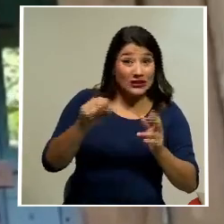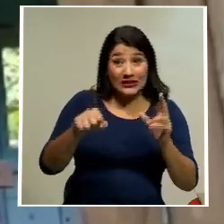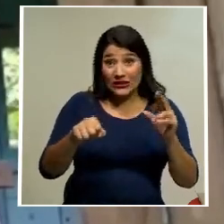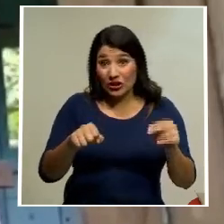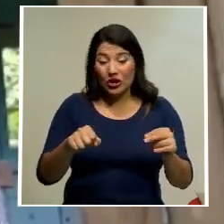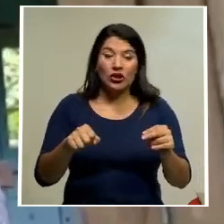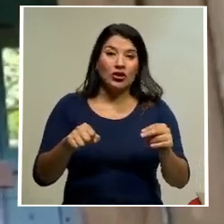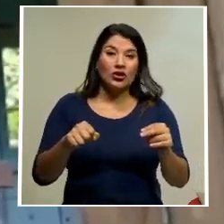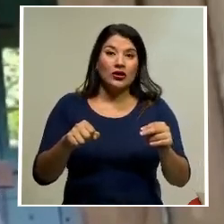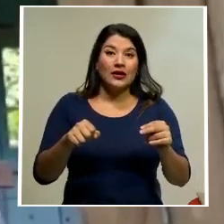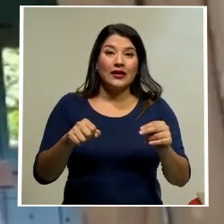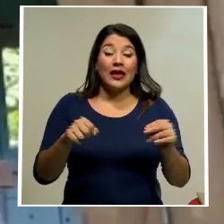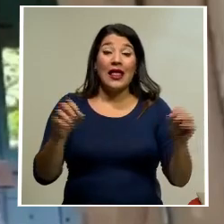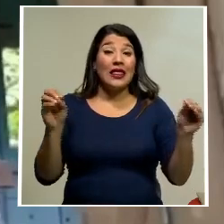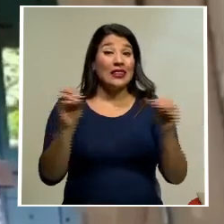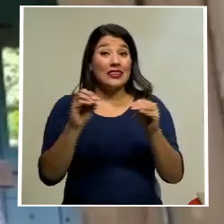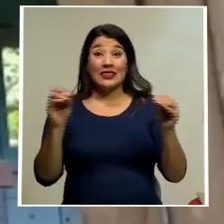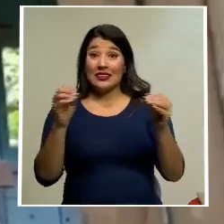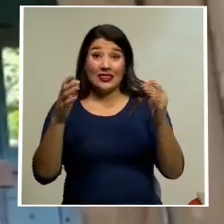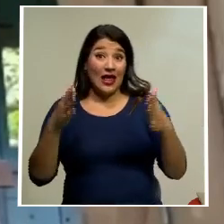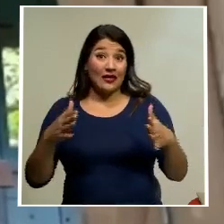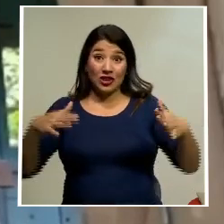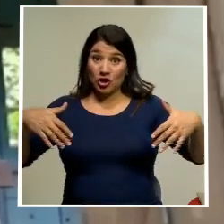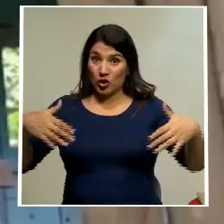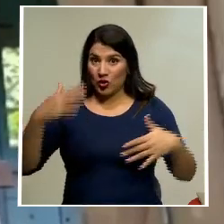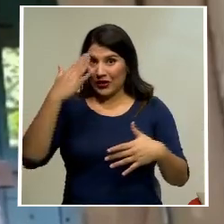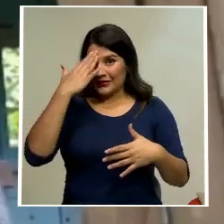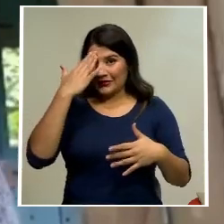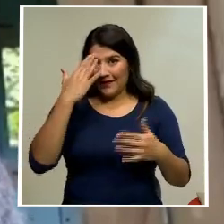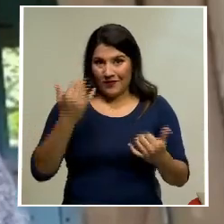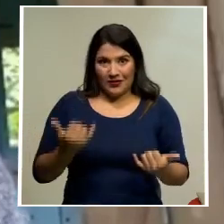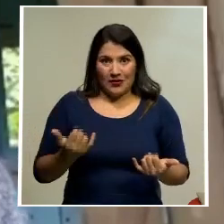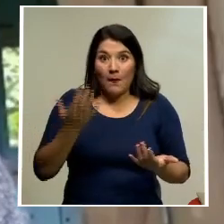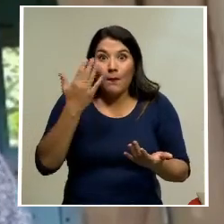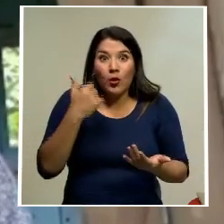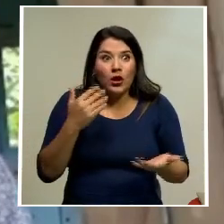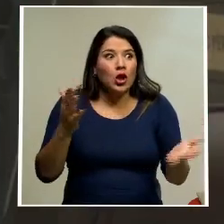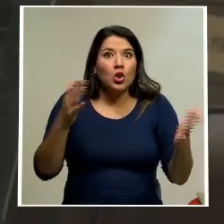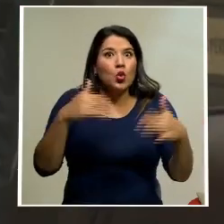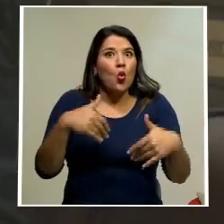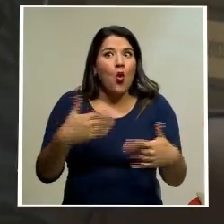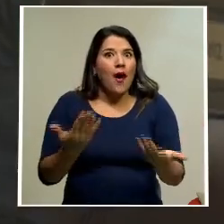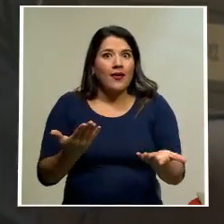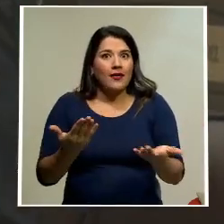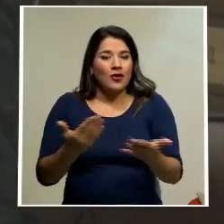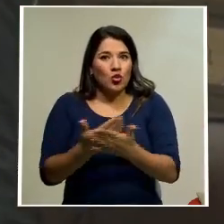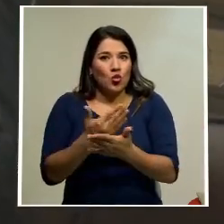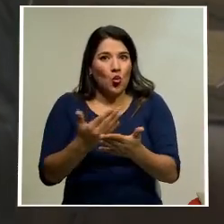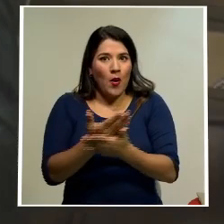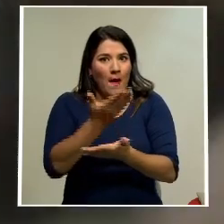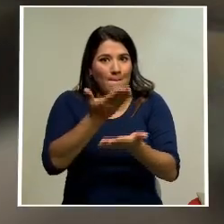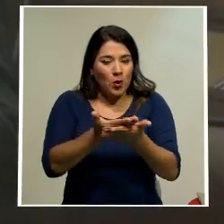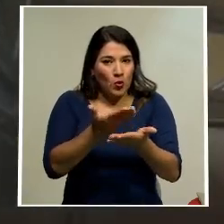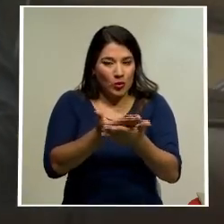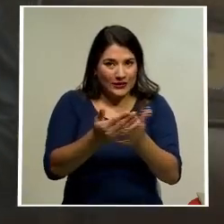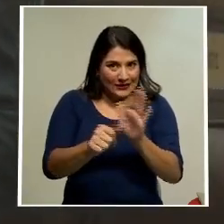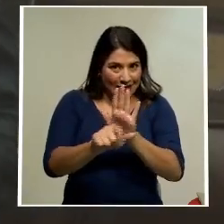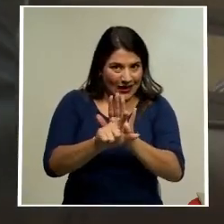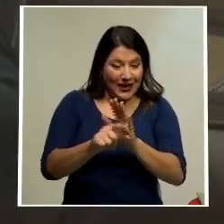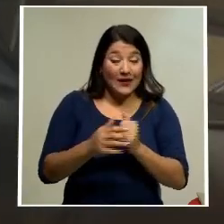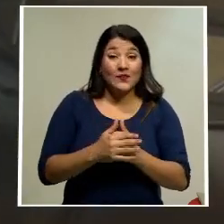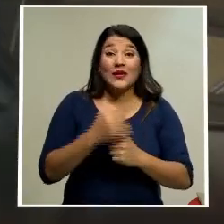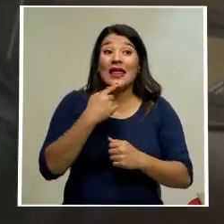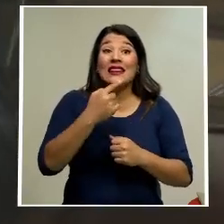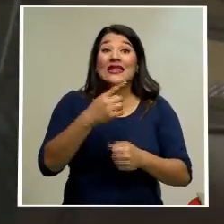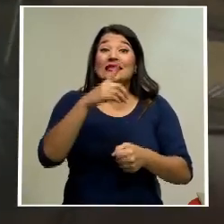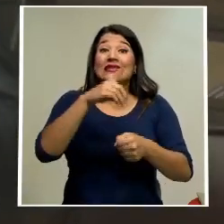necesitar, nadie puede saberlo en este momento, porque no tenemos el nuevo texto. Desde el Congreso, los legisladores concuerdan en